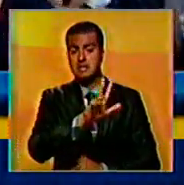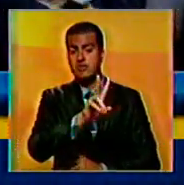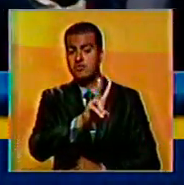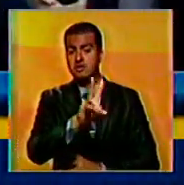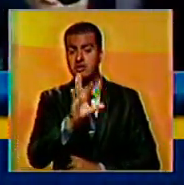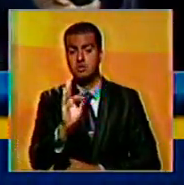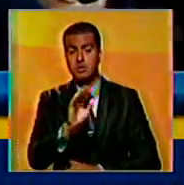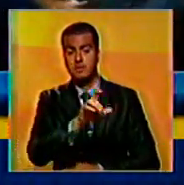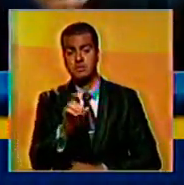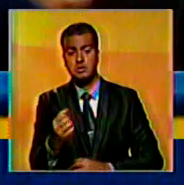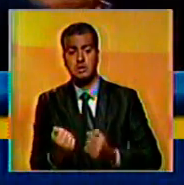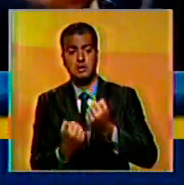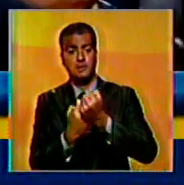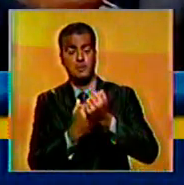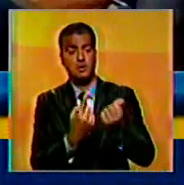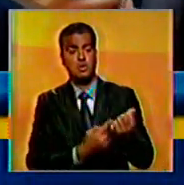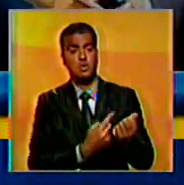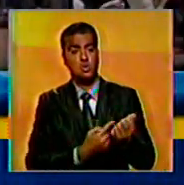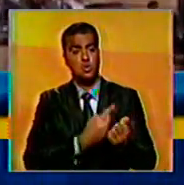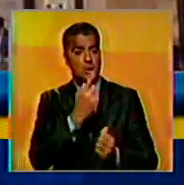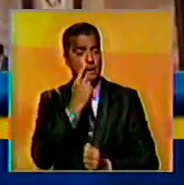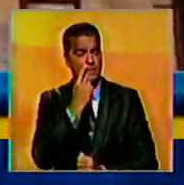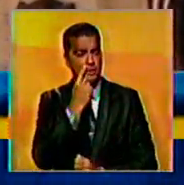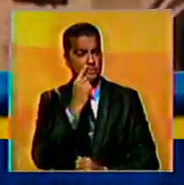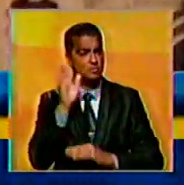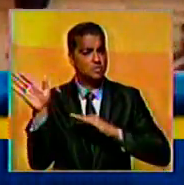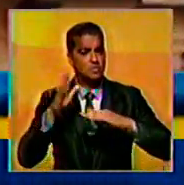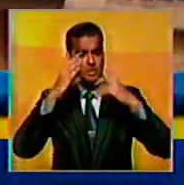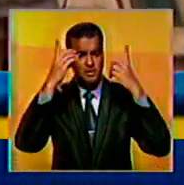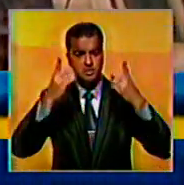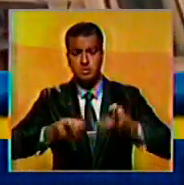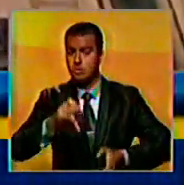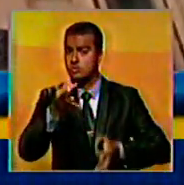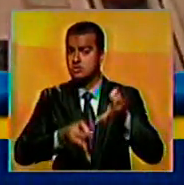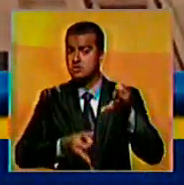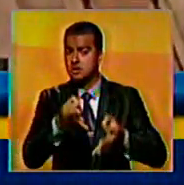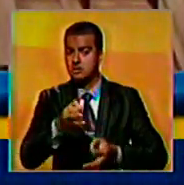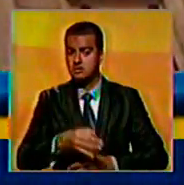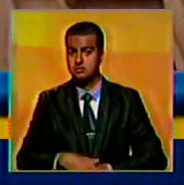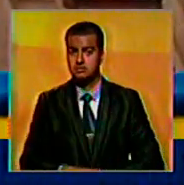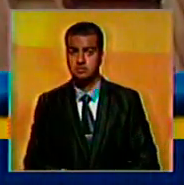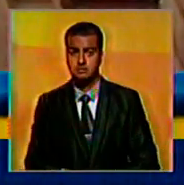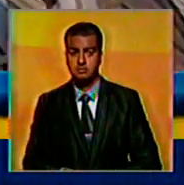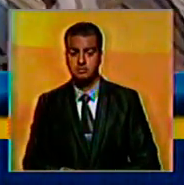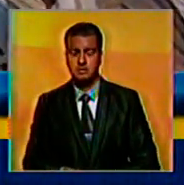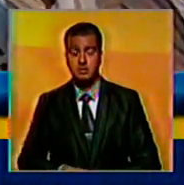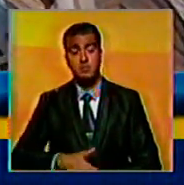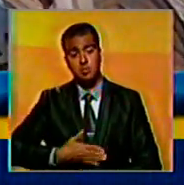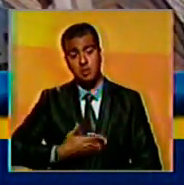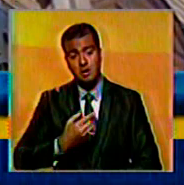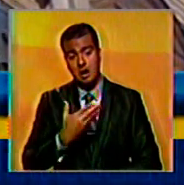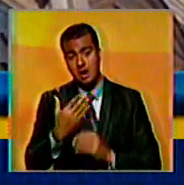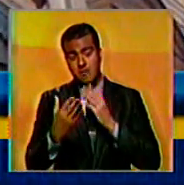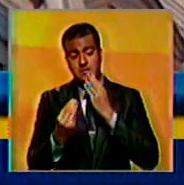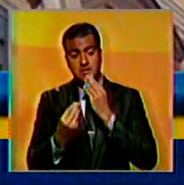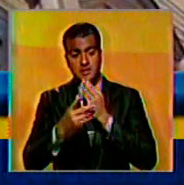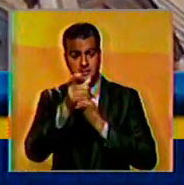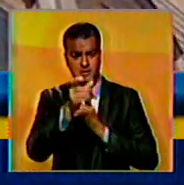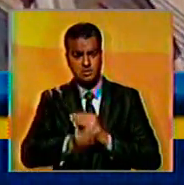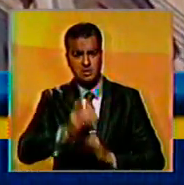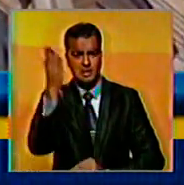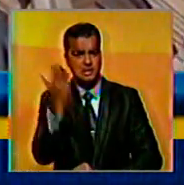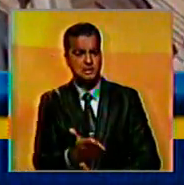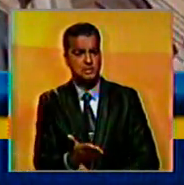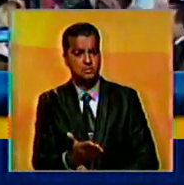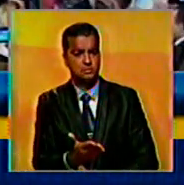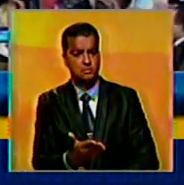529 simpatizantes de los hermanos musulmanes son una decisión judicial que puede ser apelable. Los acusados fueron